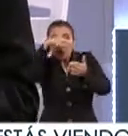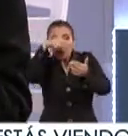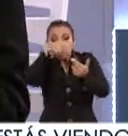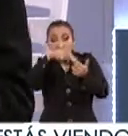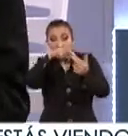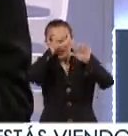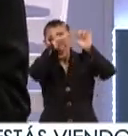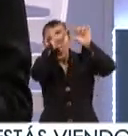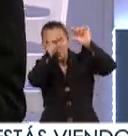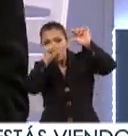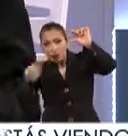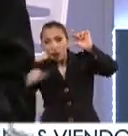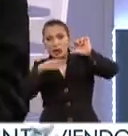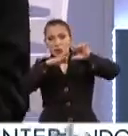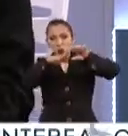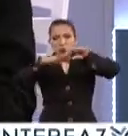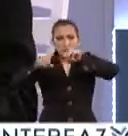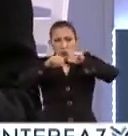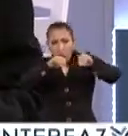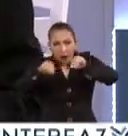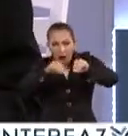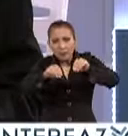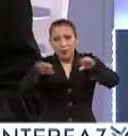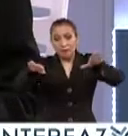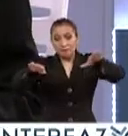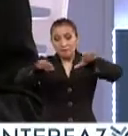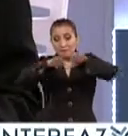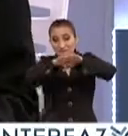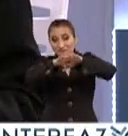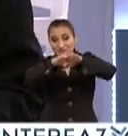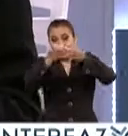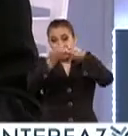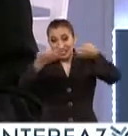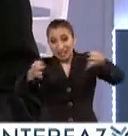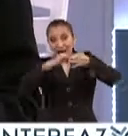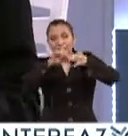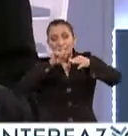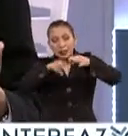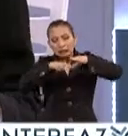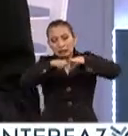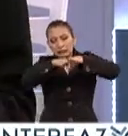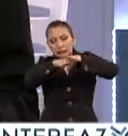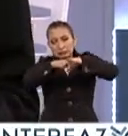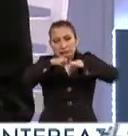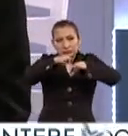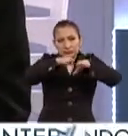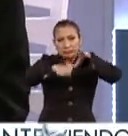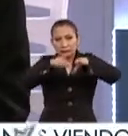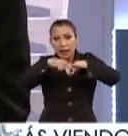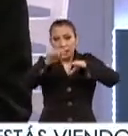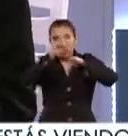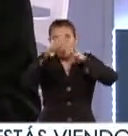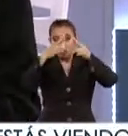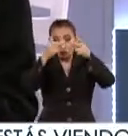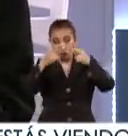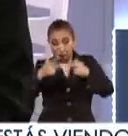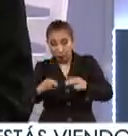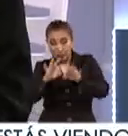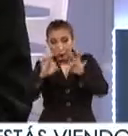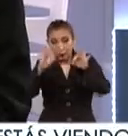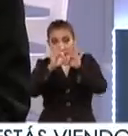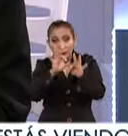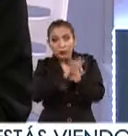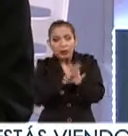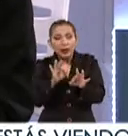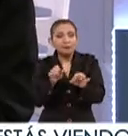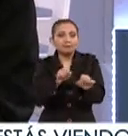región está sufriendo esfuerzos. La placa continental también sufre esfuerzos y tiene fallas importantes. Y puede